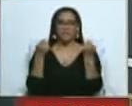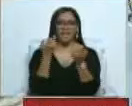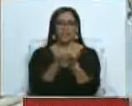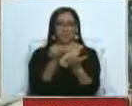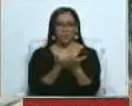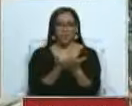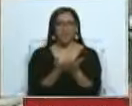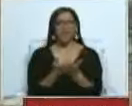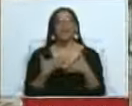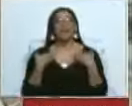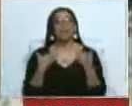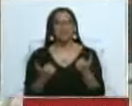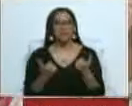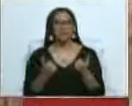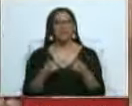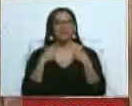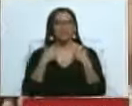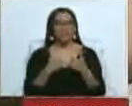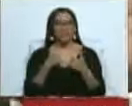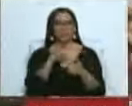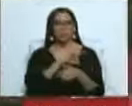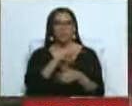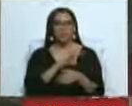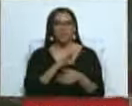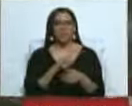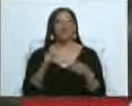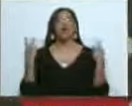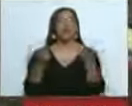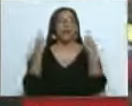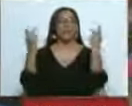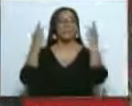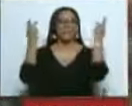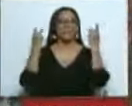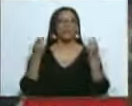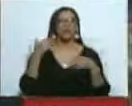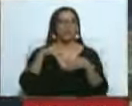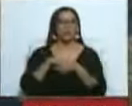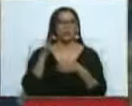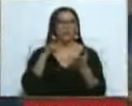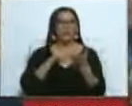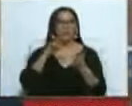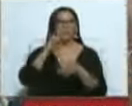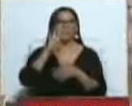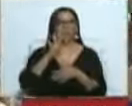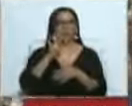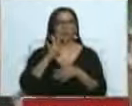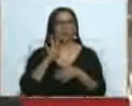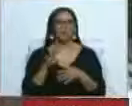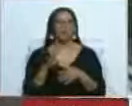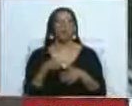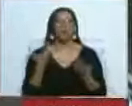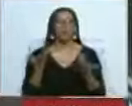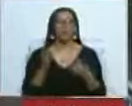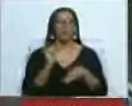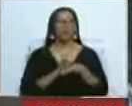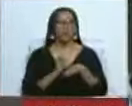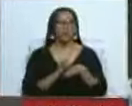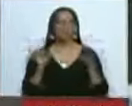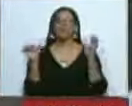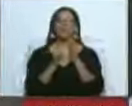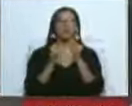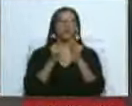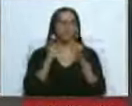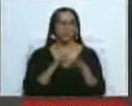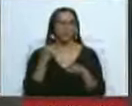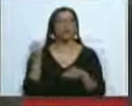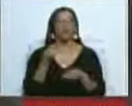la recuperación del bienestar social y a una gran victoria electoral 2024. Cuando toque, donde toque,